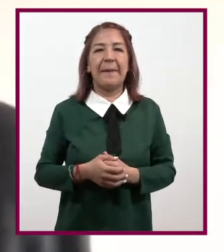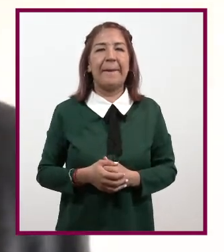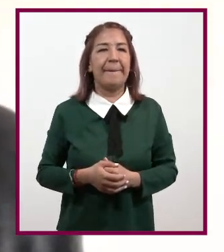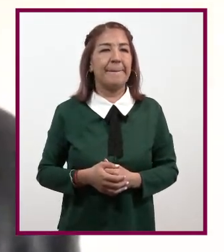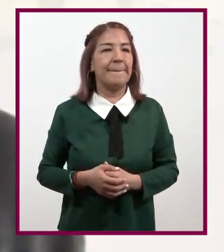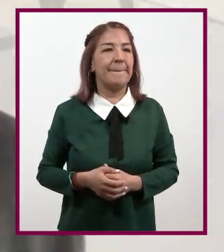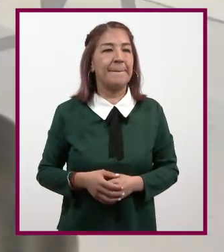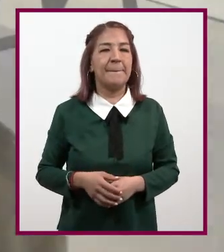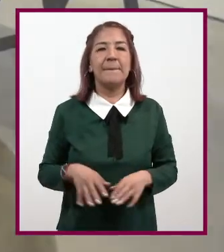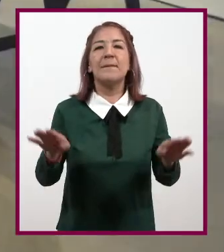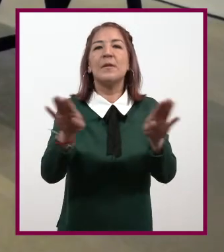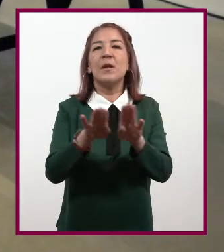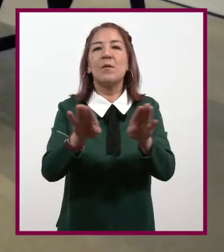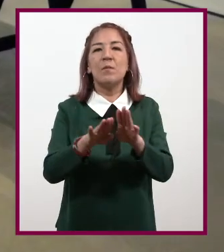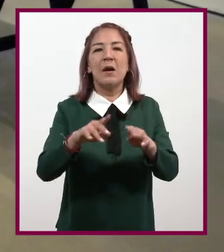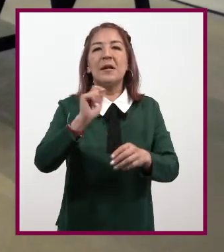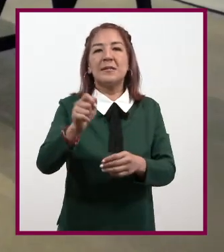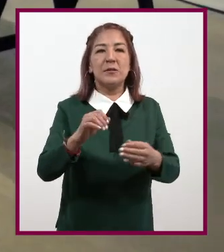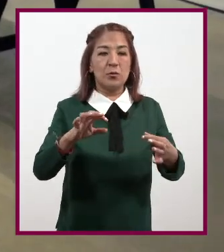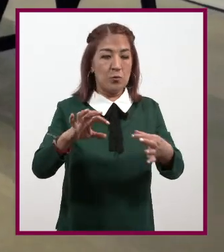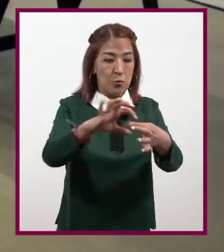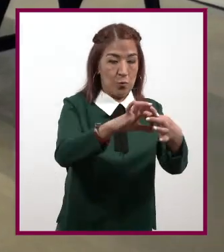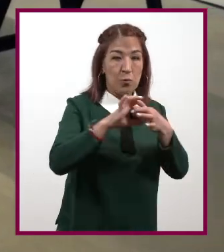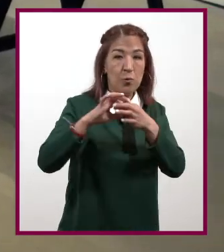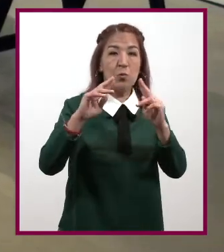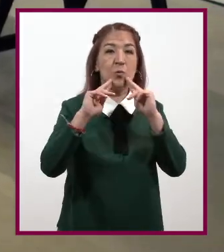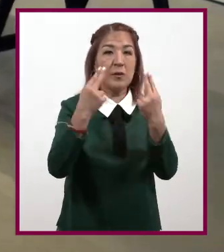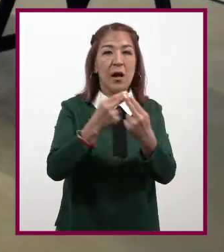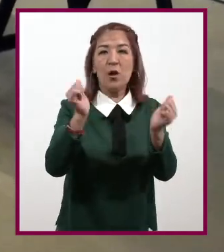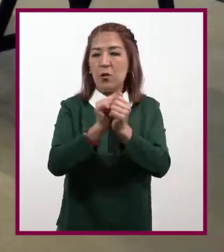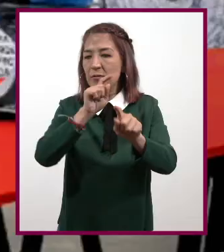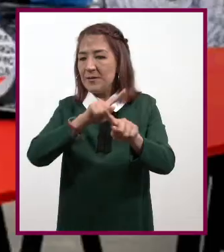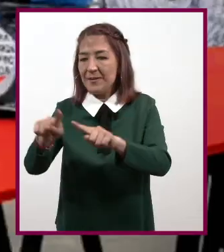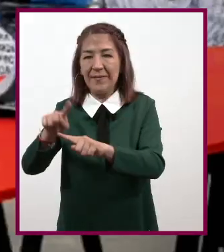está relacionado la unidad y la multiplicidad con